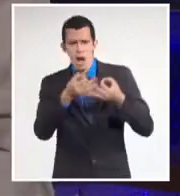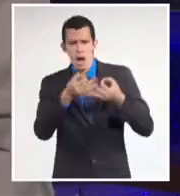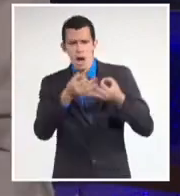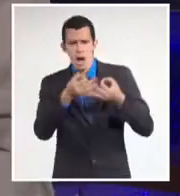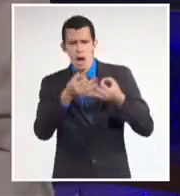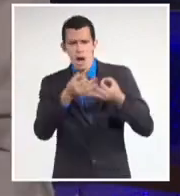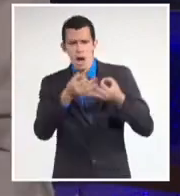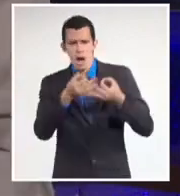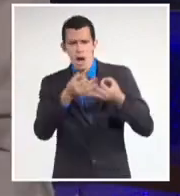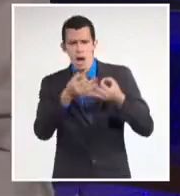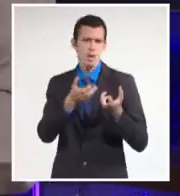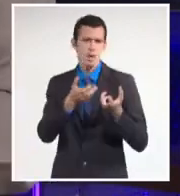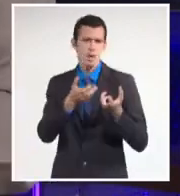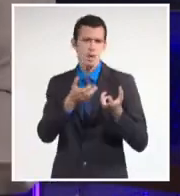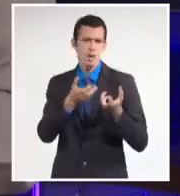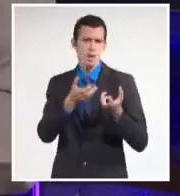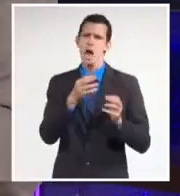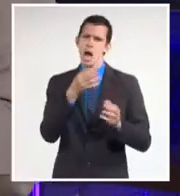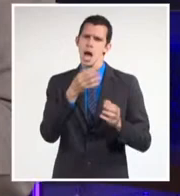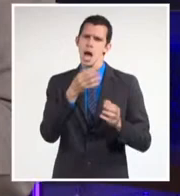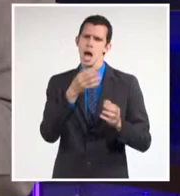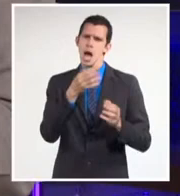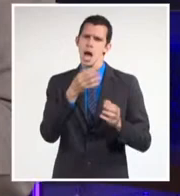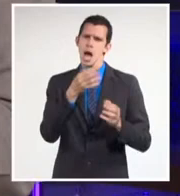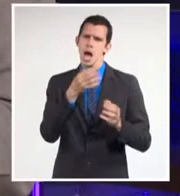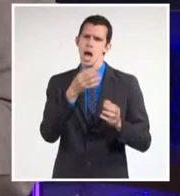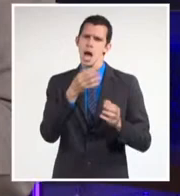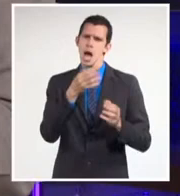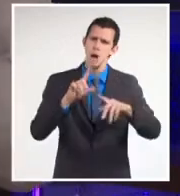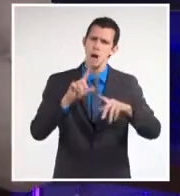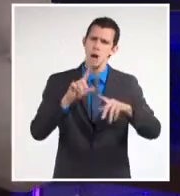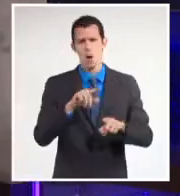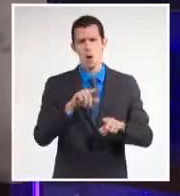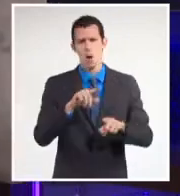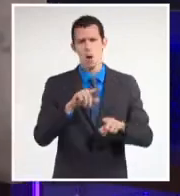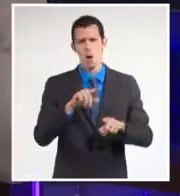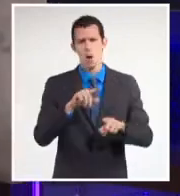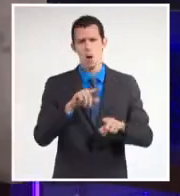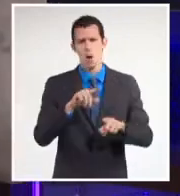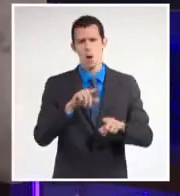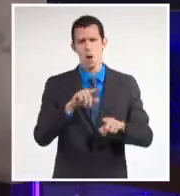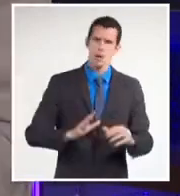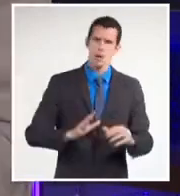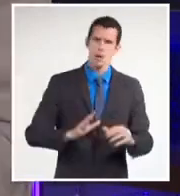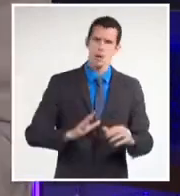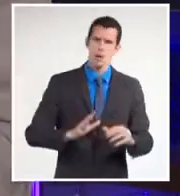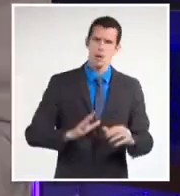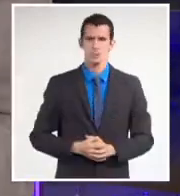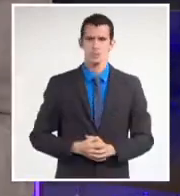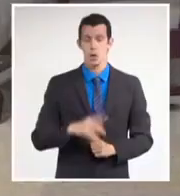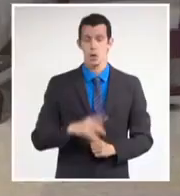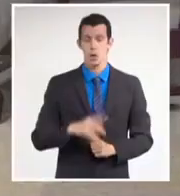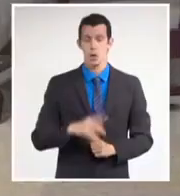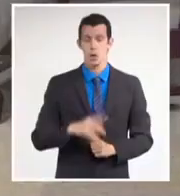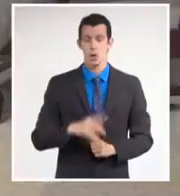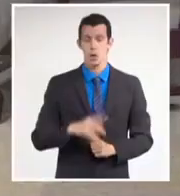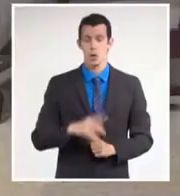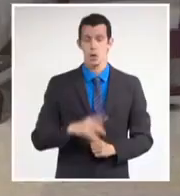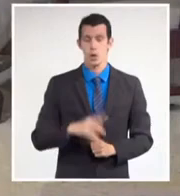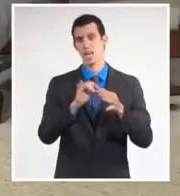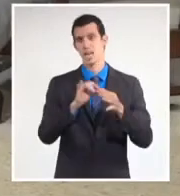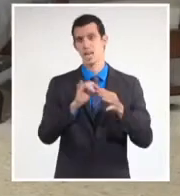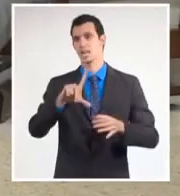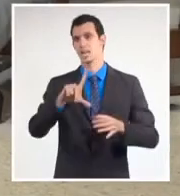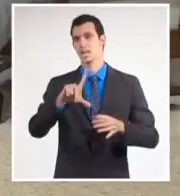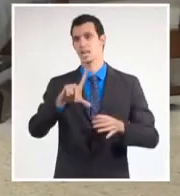términos también complejos desde el punto de vista económico, cómo a partir del segundo semestre se fueron